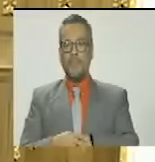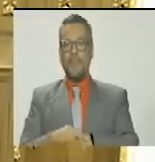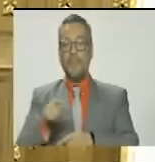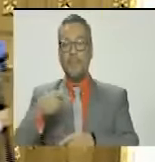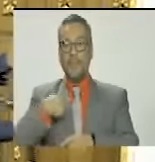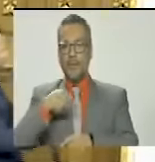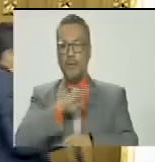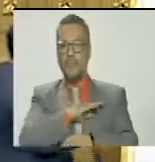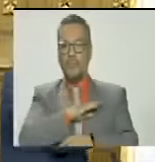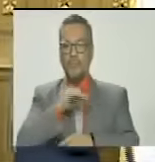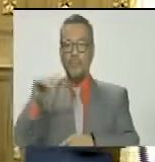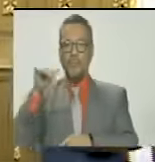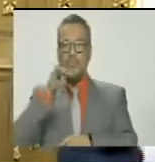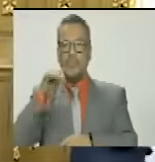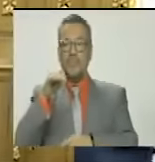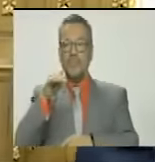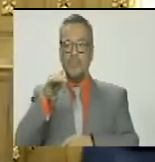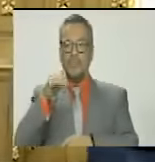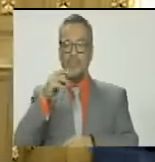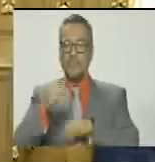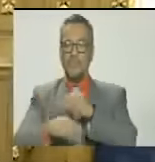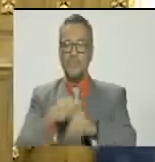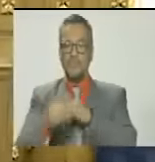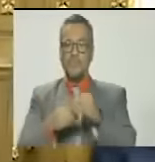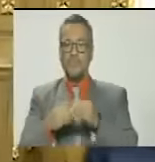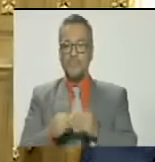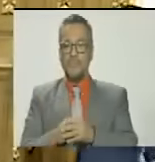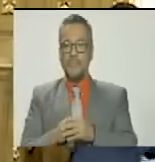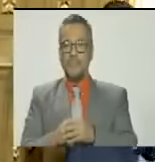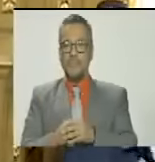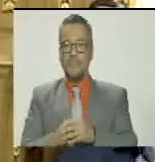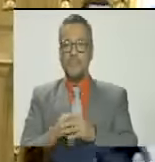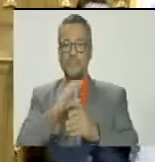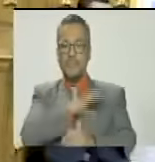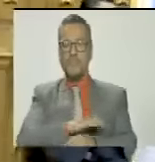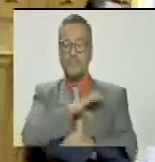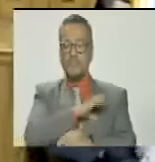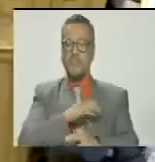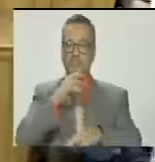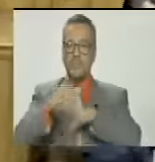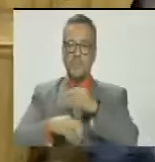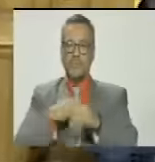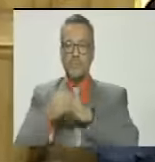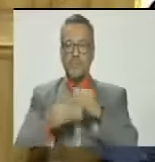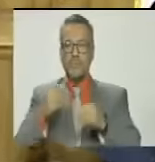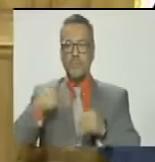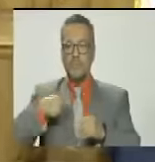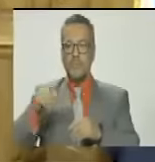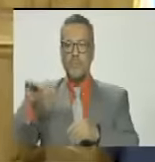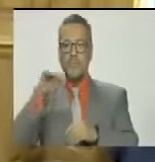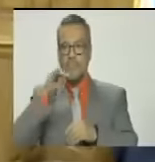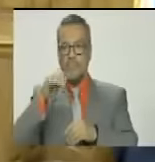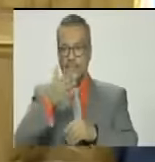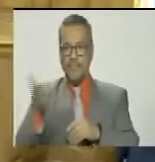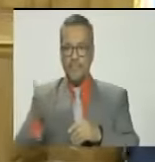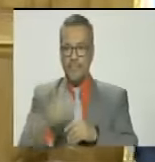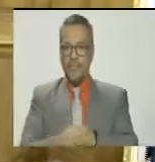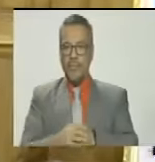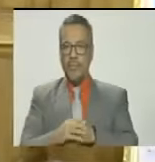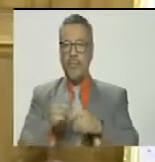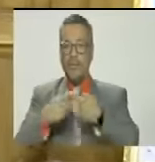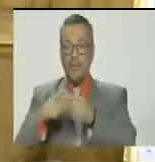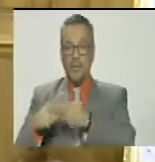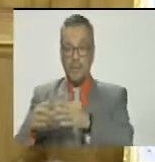me corresponde informar la conformación de las comisiones correspondientes que deberán notificar a los